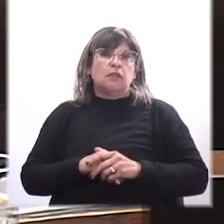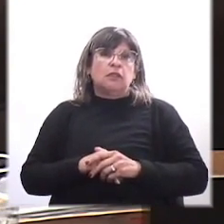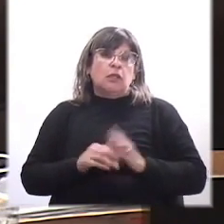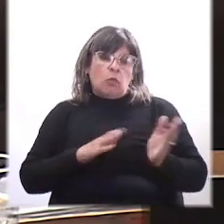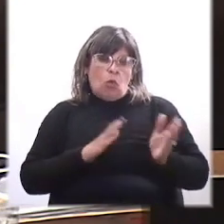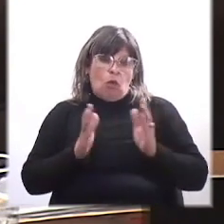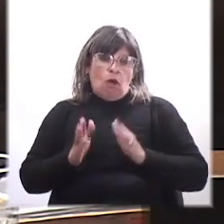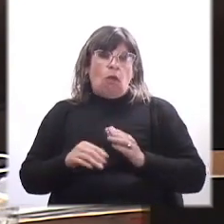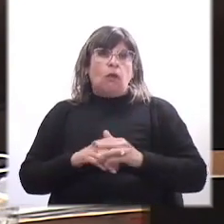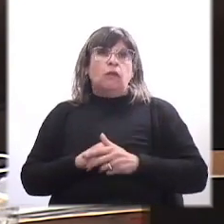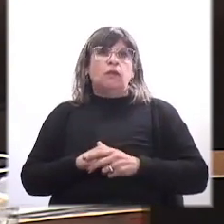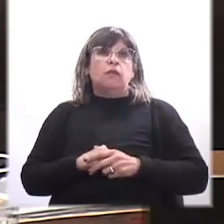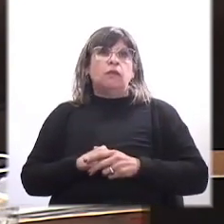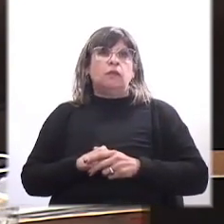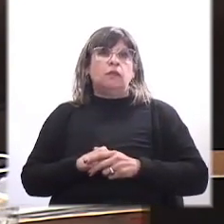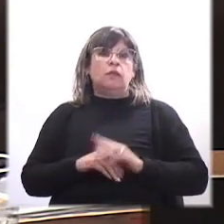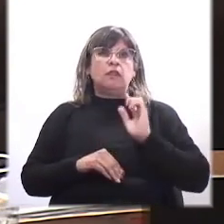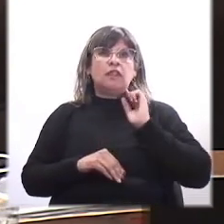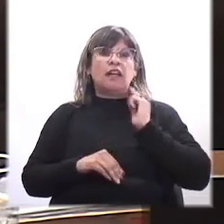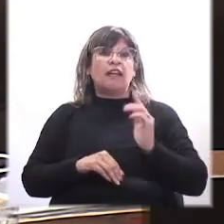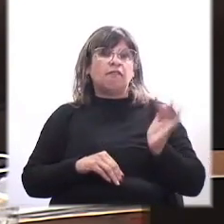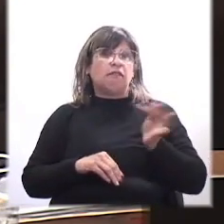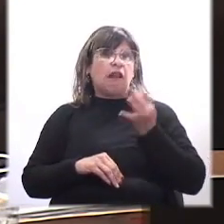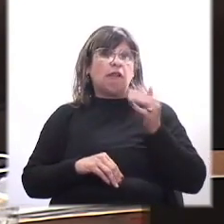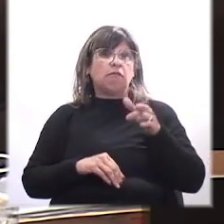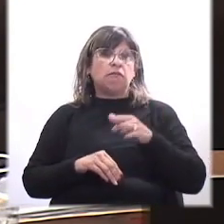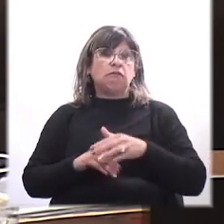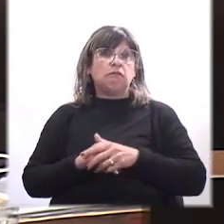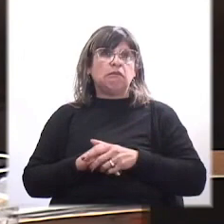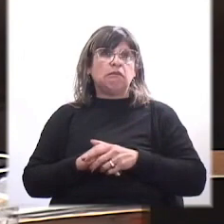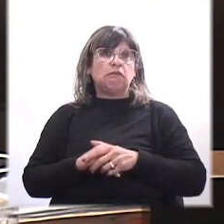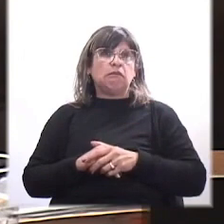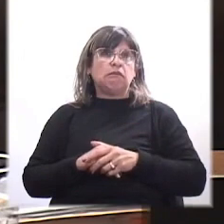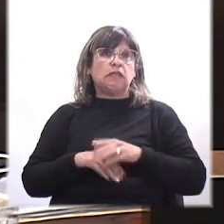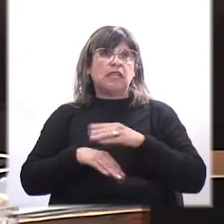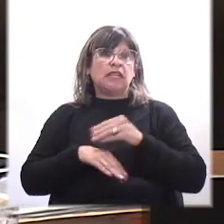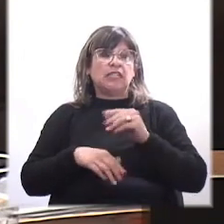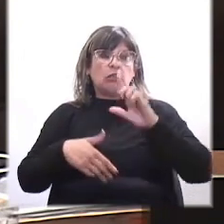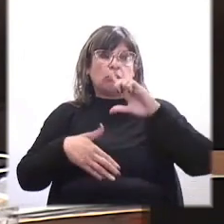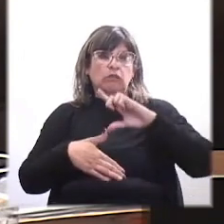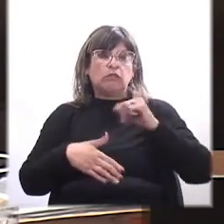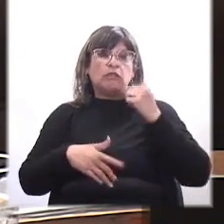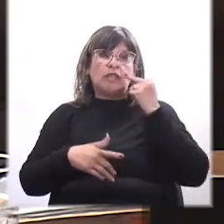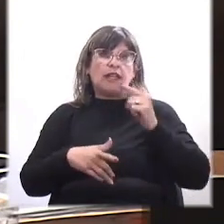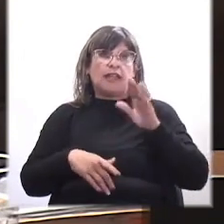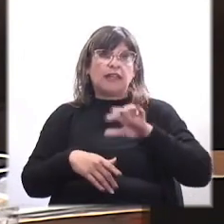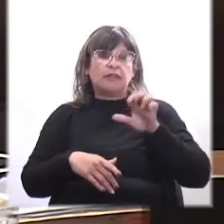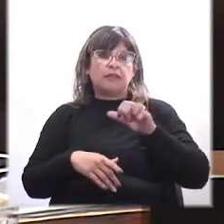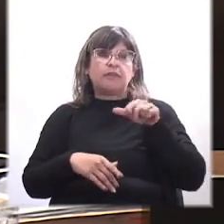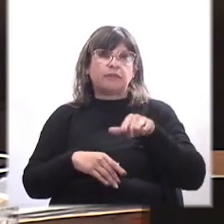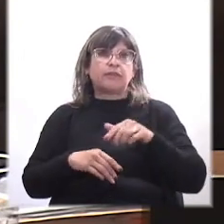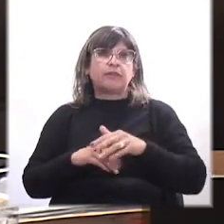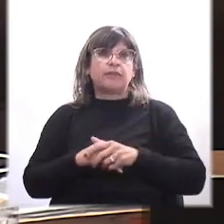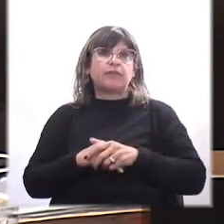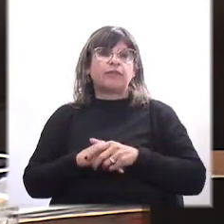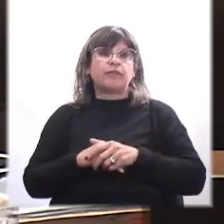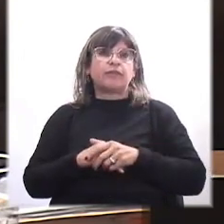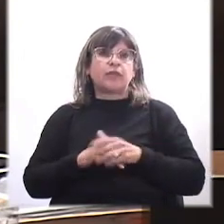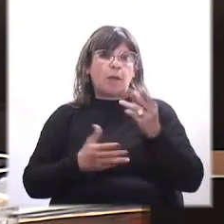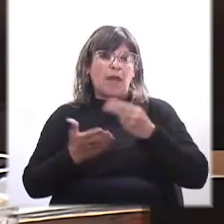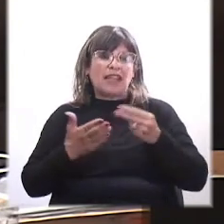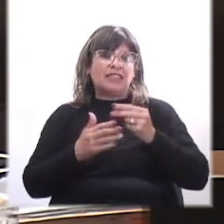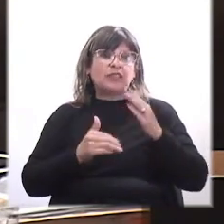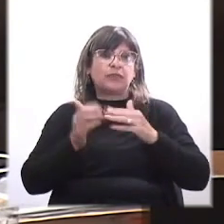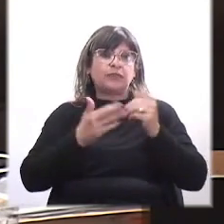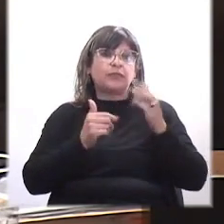Por un lado, Gas de France, Suez Latin American Corporation Limitada, para el diseño,